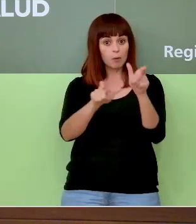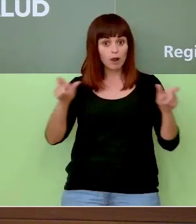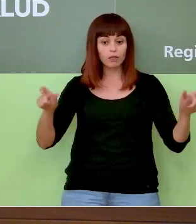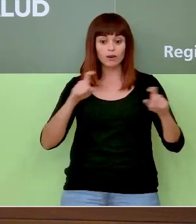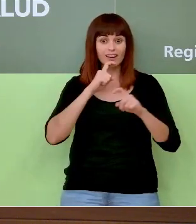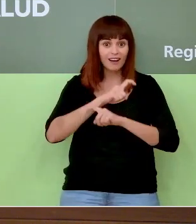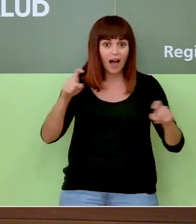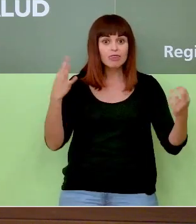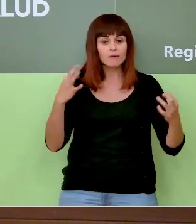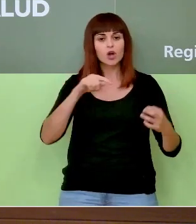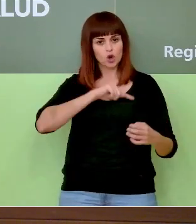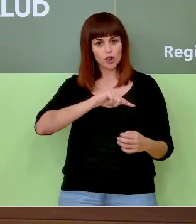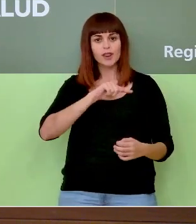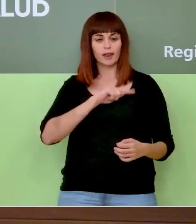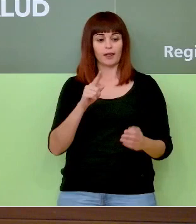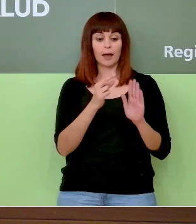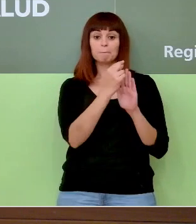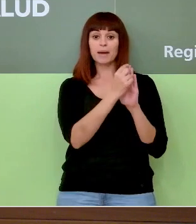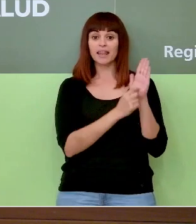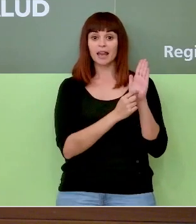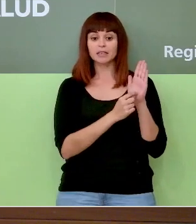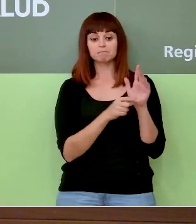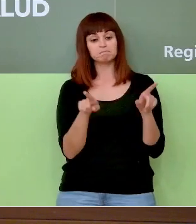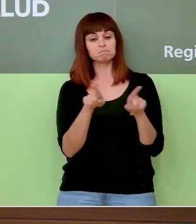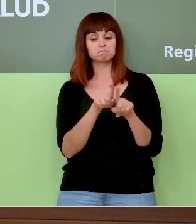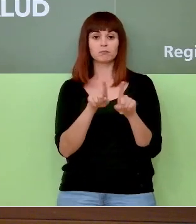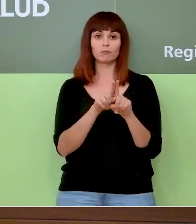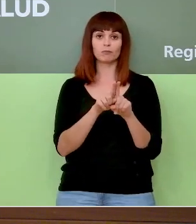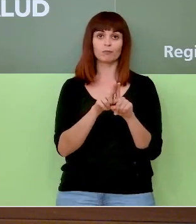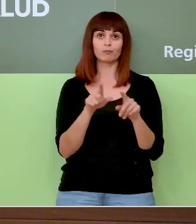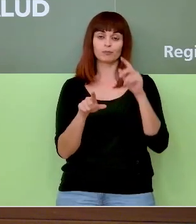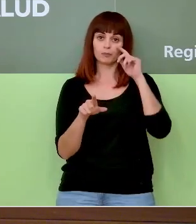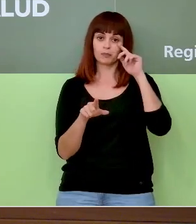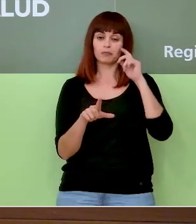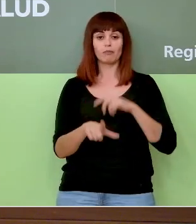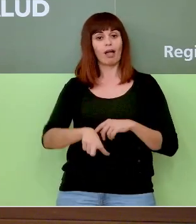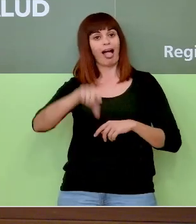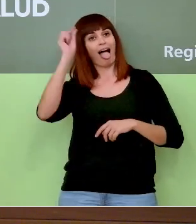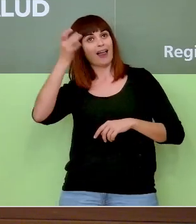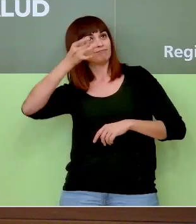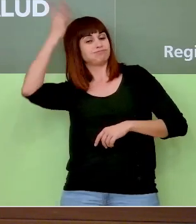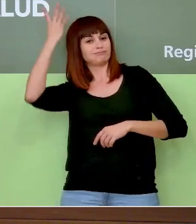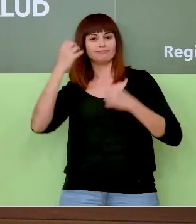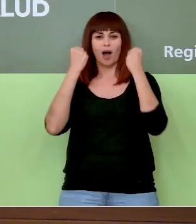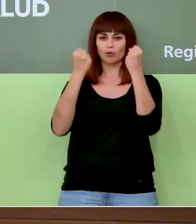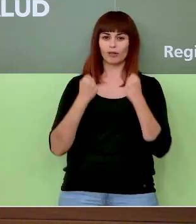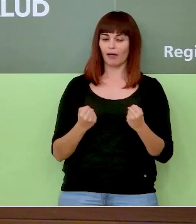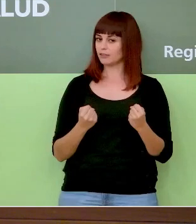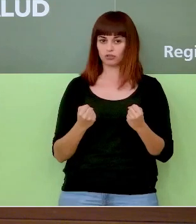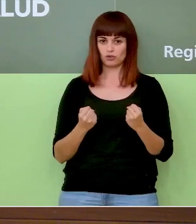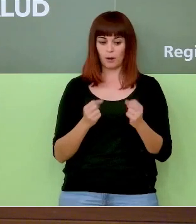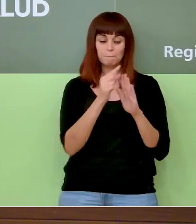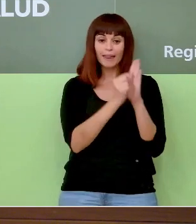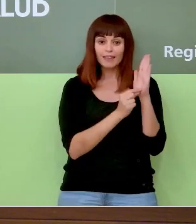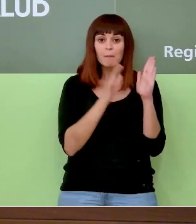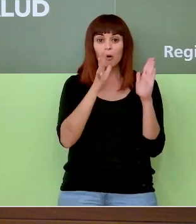estar concienciada de que las medidas no se toman por frivolidad de las autoridades, se toman porque son